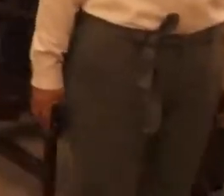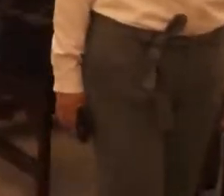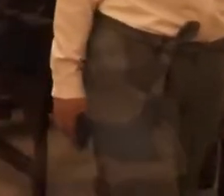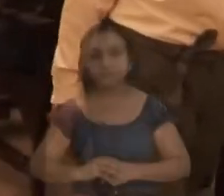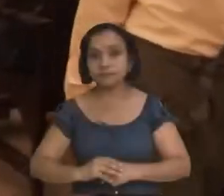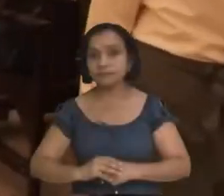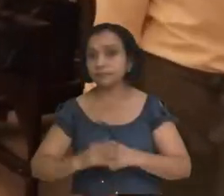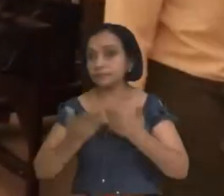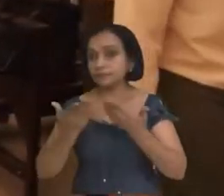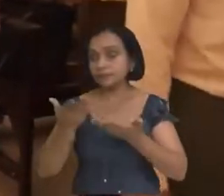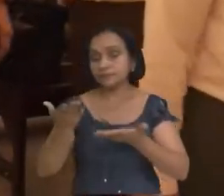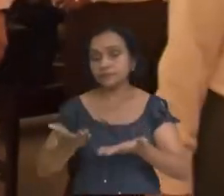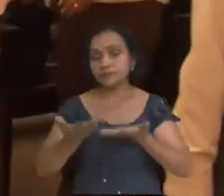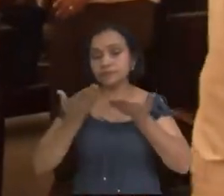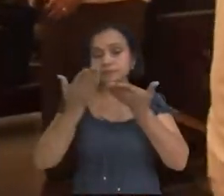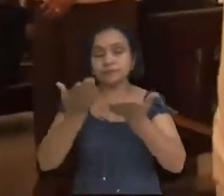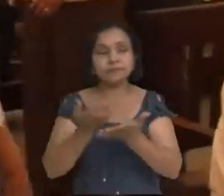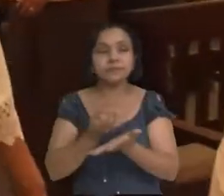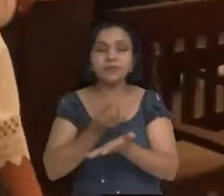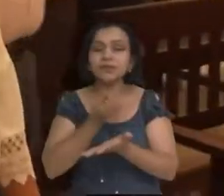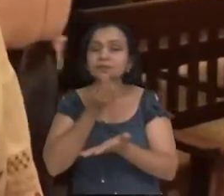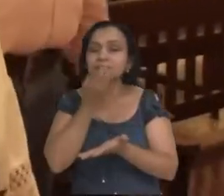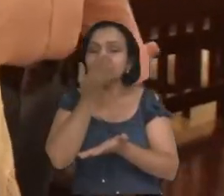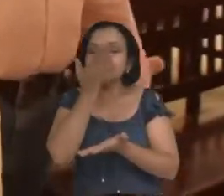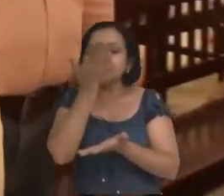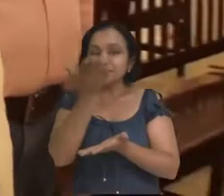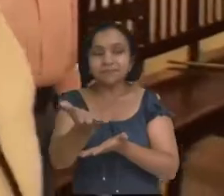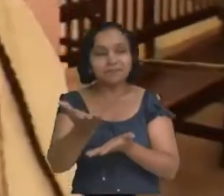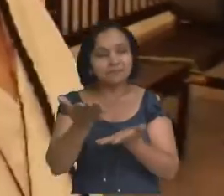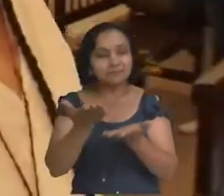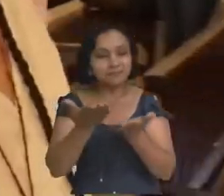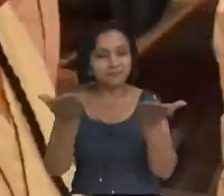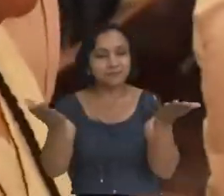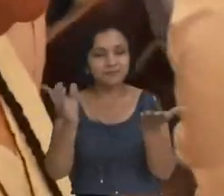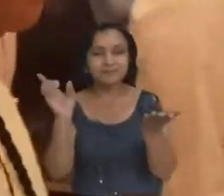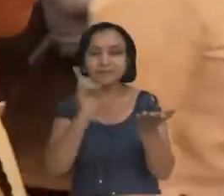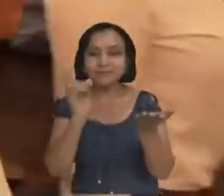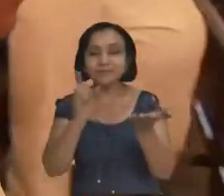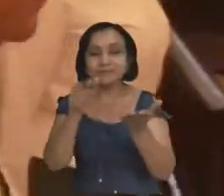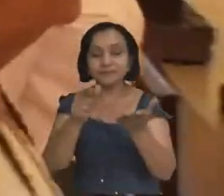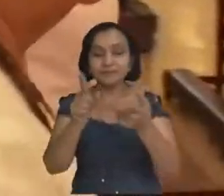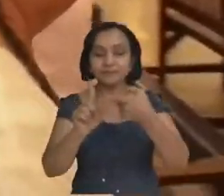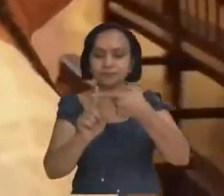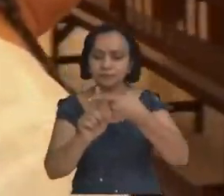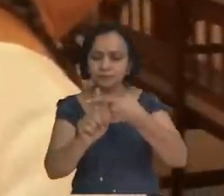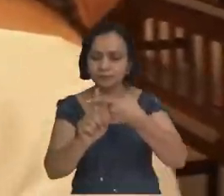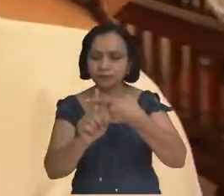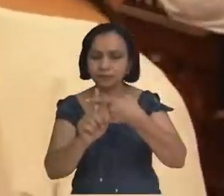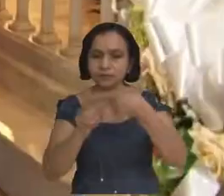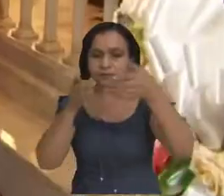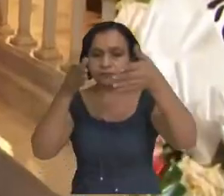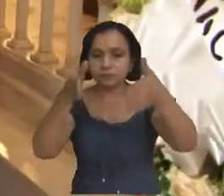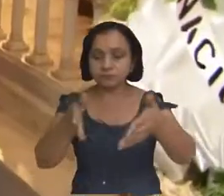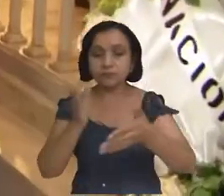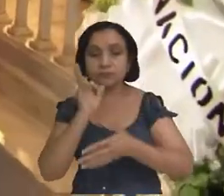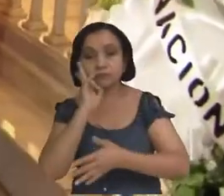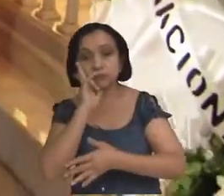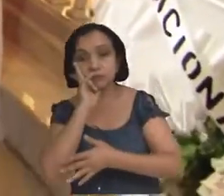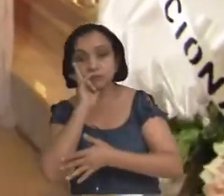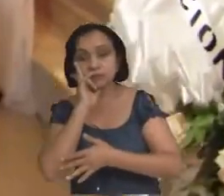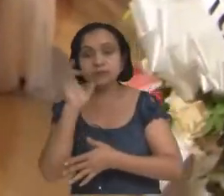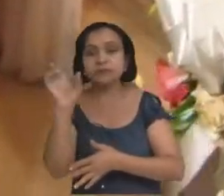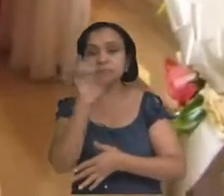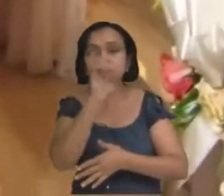Con la colocación de una ofrenda floral en el mausoleo donde descansan los restos mortales de Rubén Darío, ubicado en el atrio